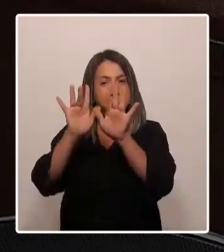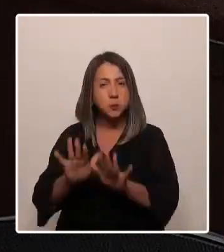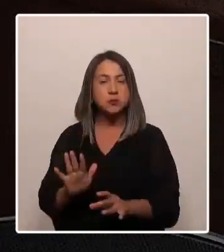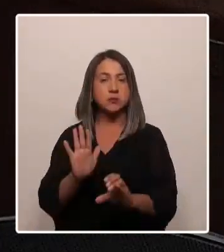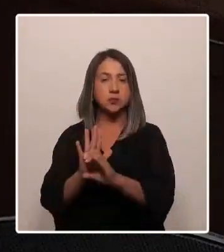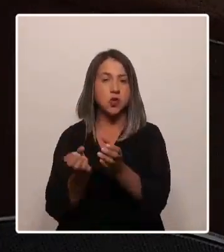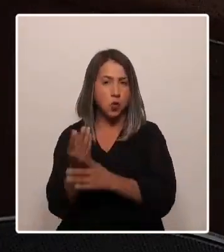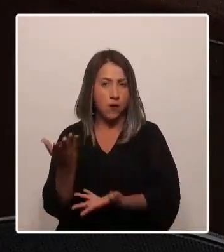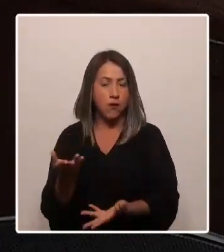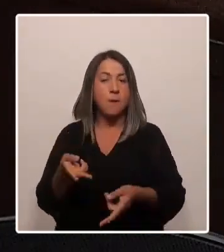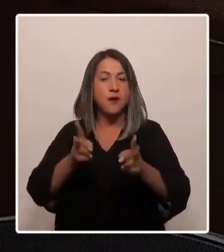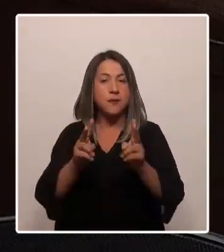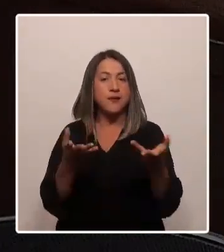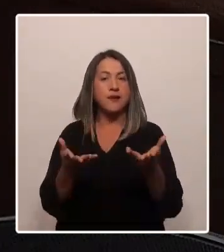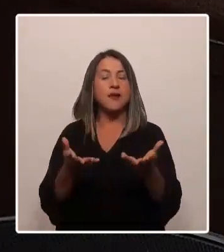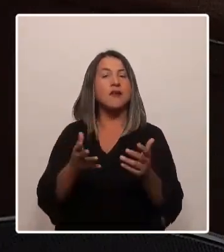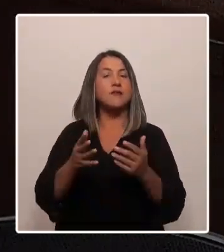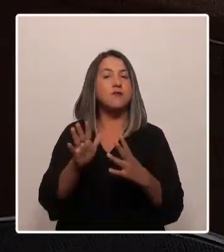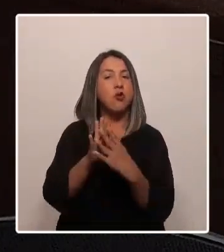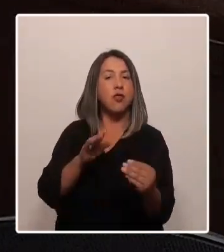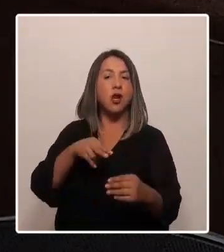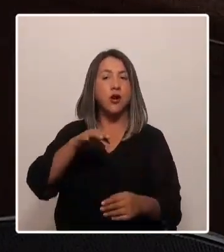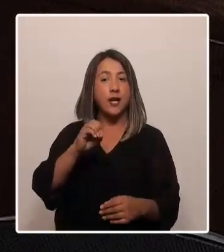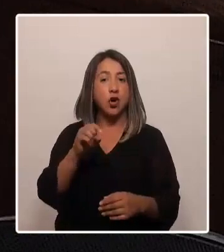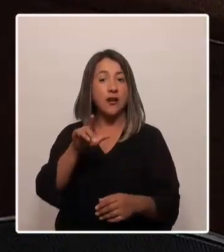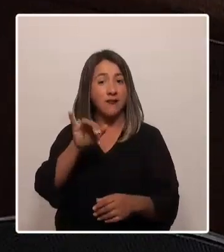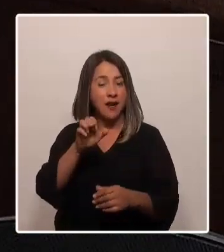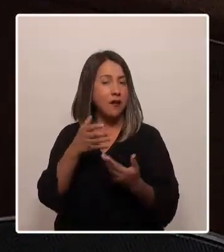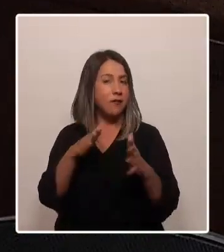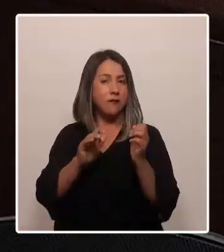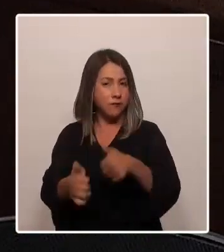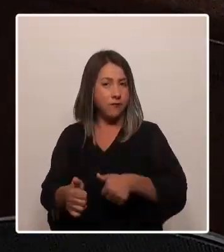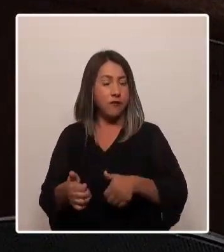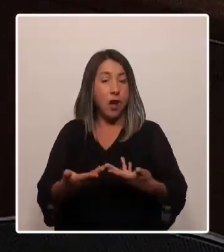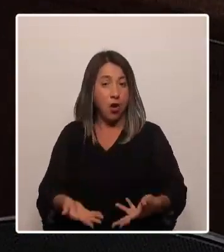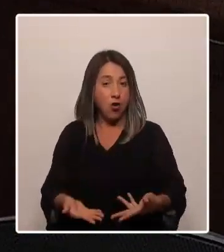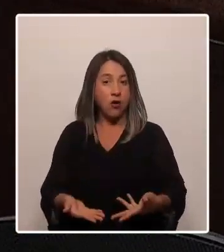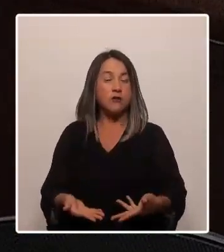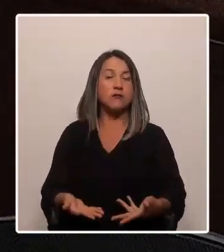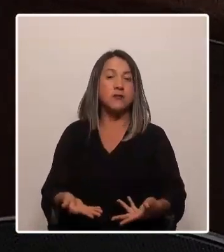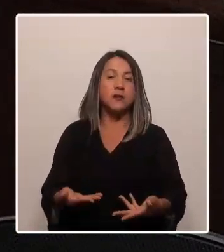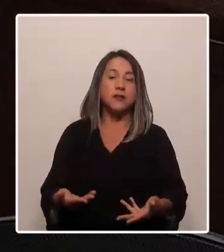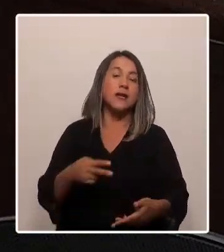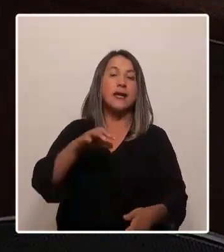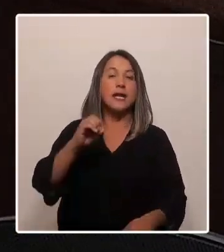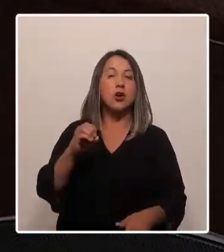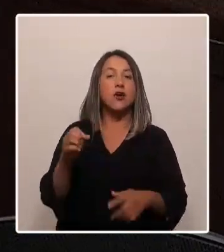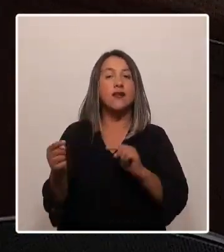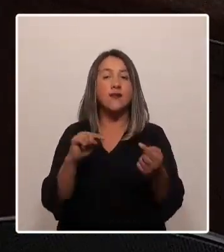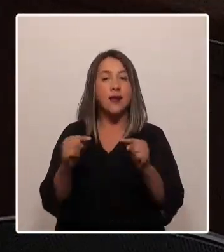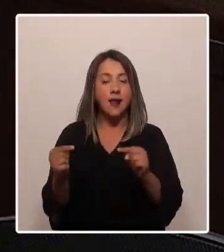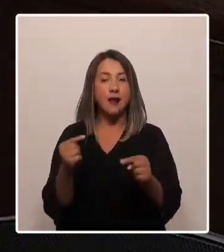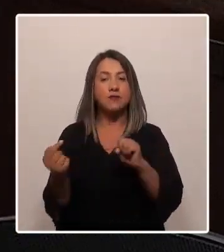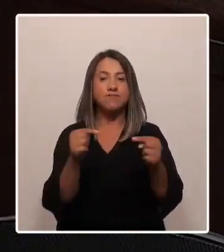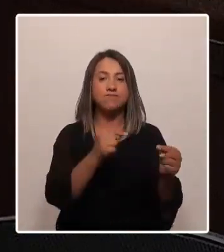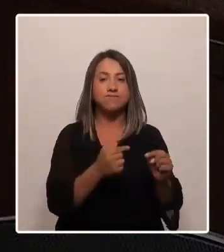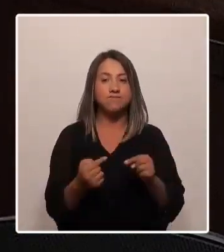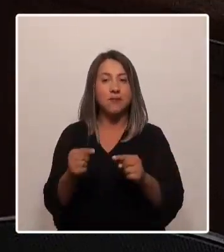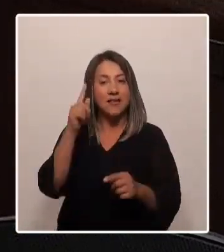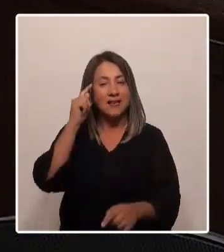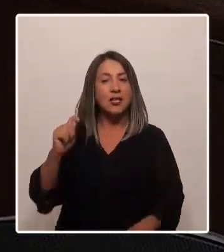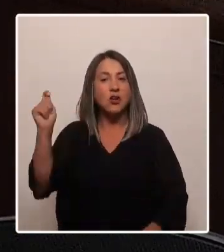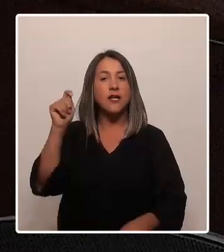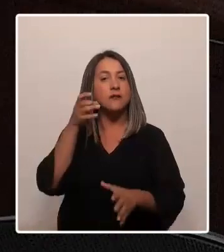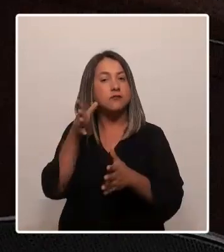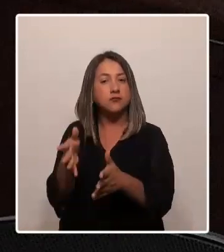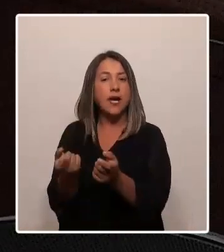permita la superación del modelo neoliberal. Habitualmente, el neoliberalismo es debatido y confrontado como una teoría económica, pero